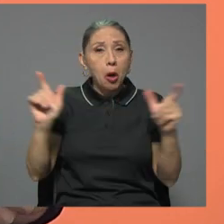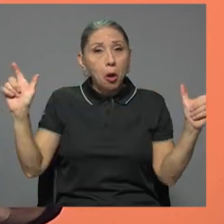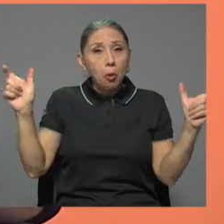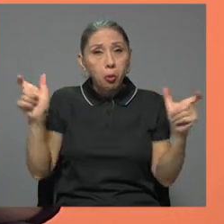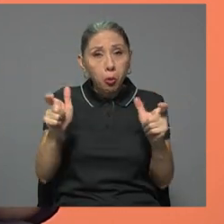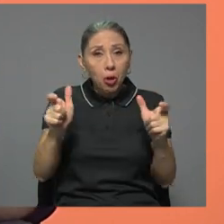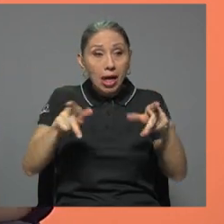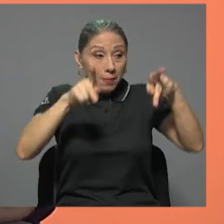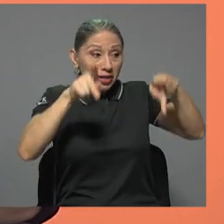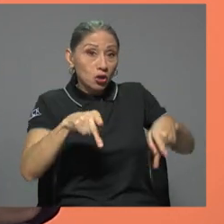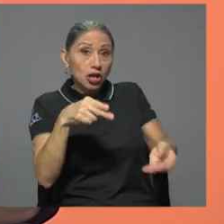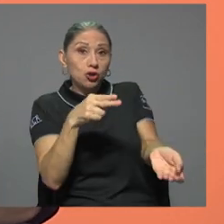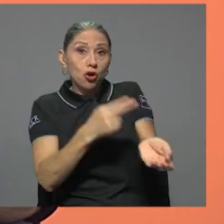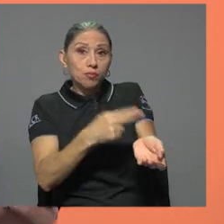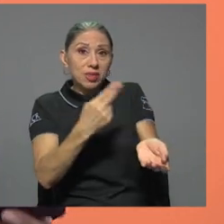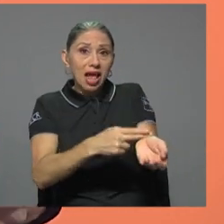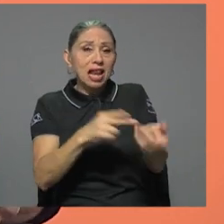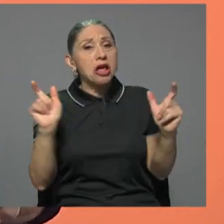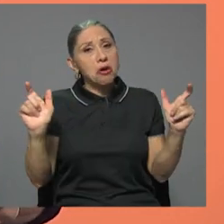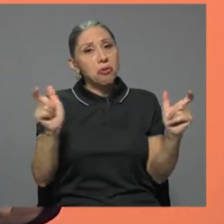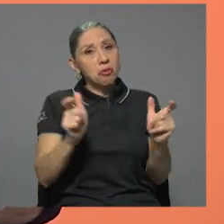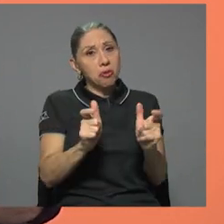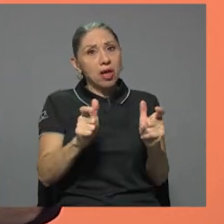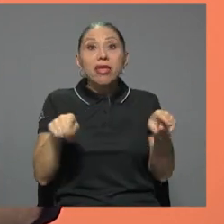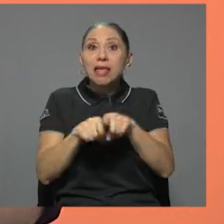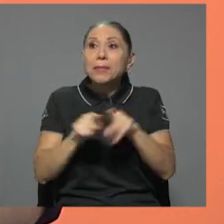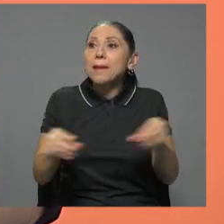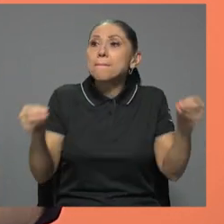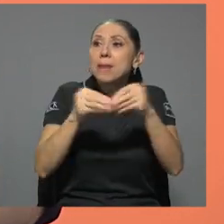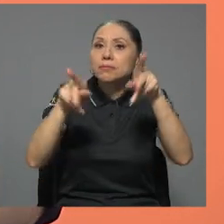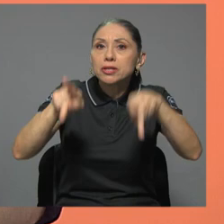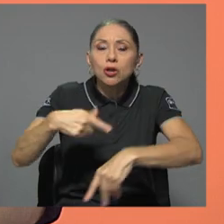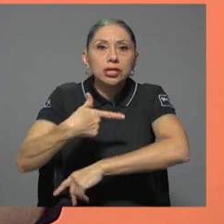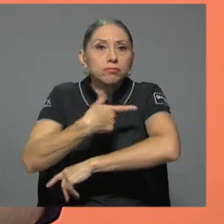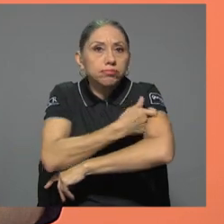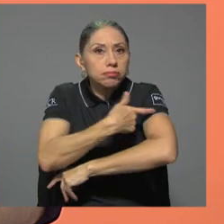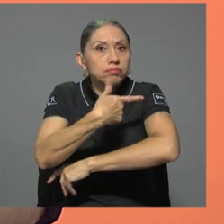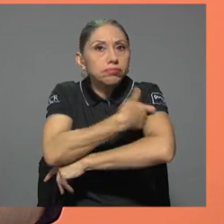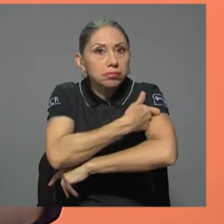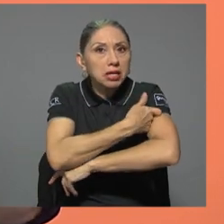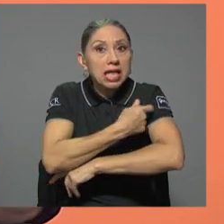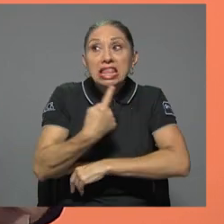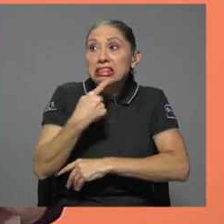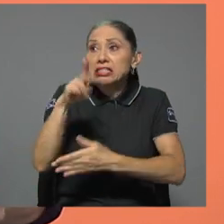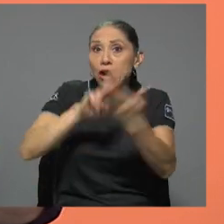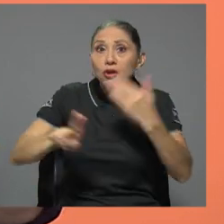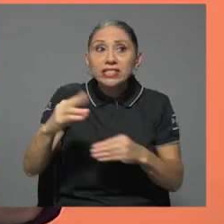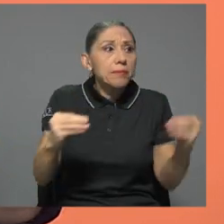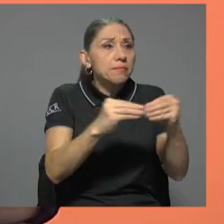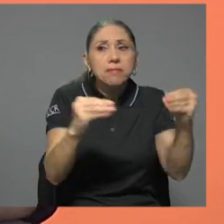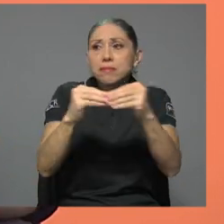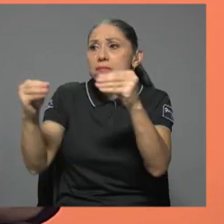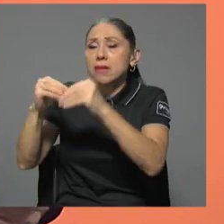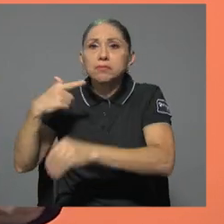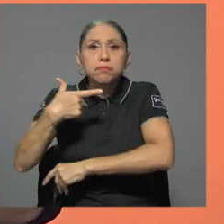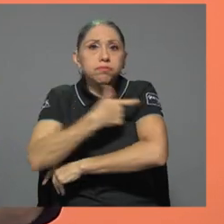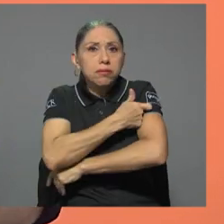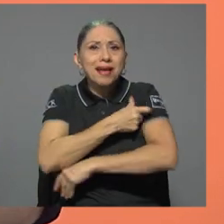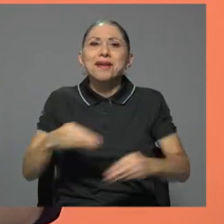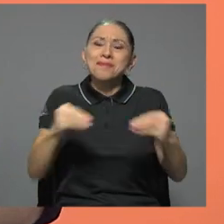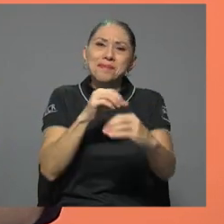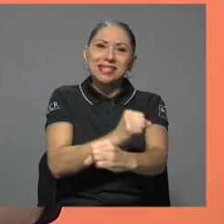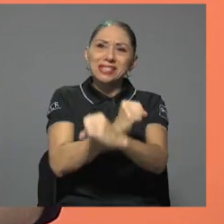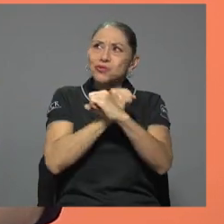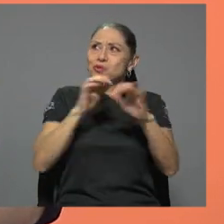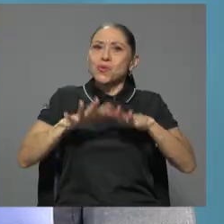también ha aumentado la vacunación que es un tema importante y la universidad ha dicho que entre más vacunados esté evidentemente más podrá ser seguro el ambiente